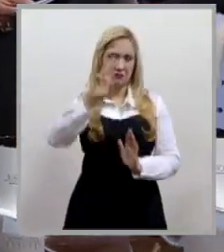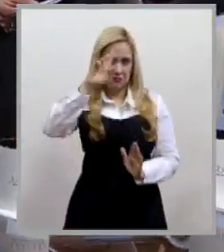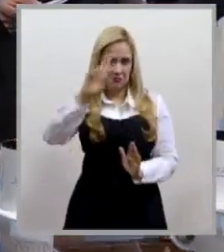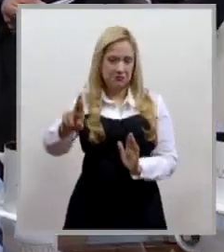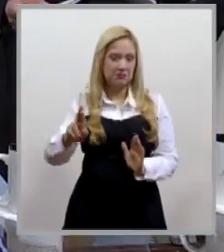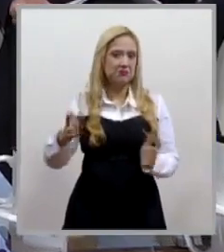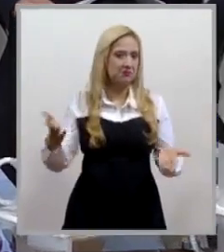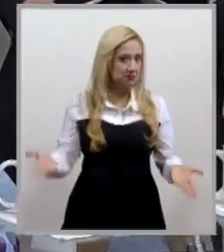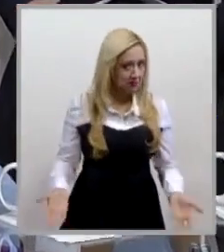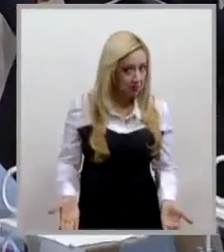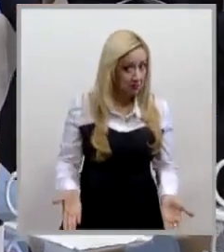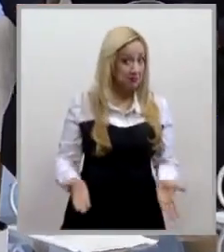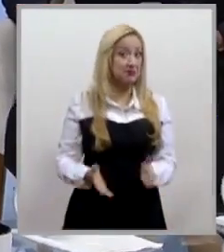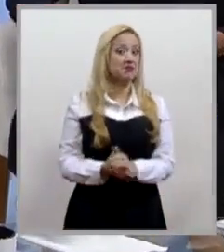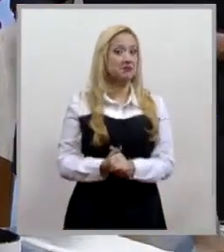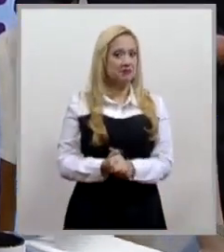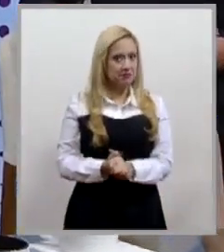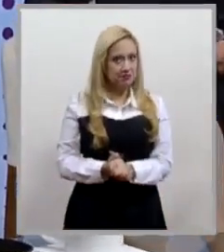supuesto también